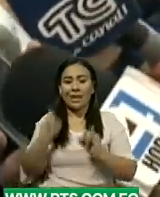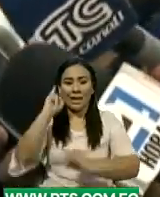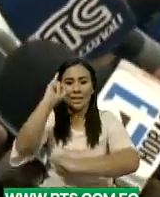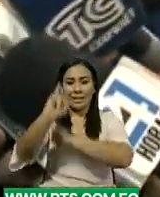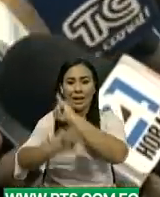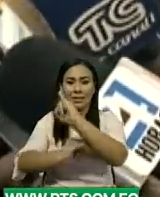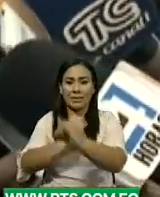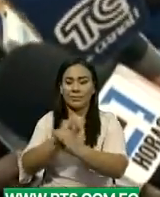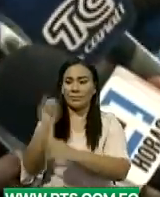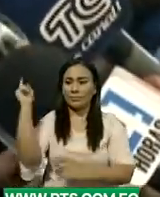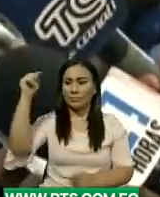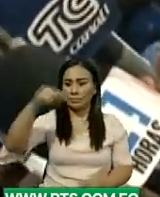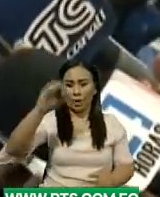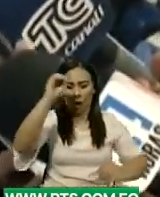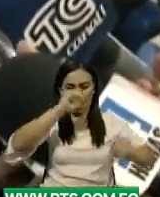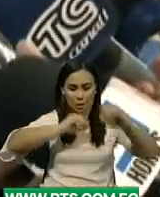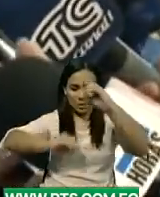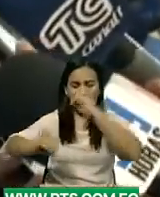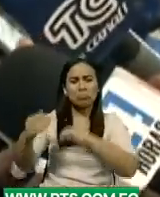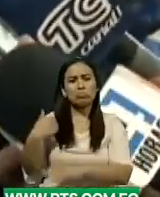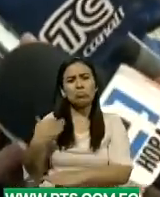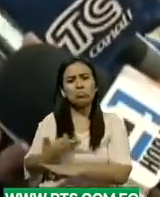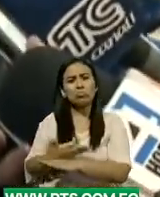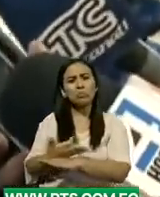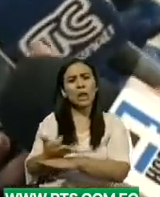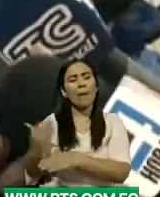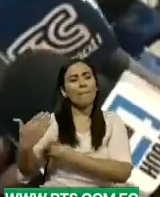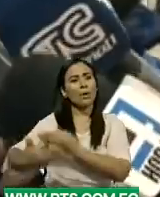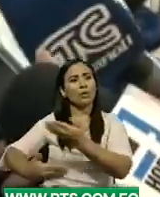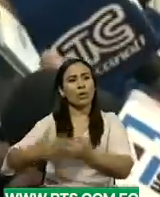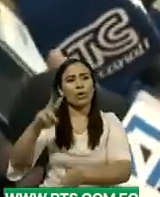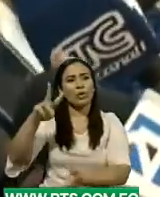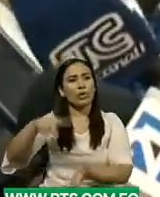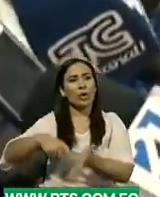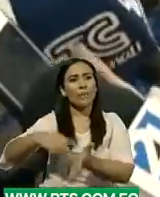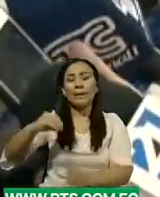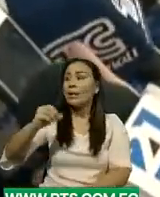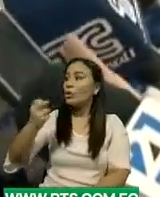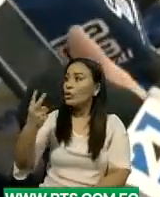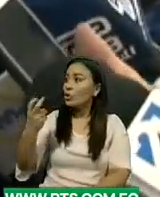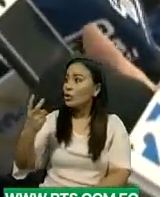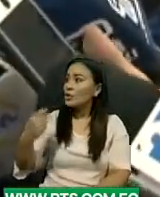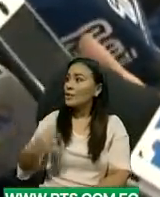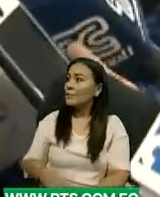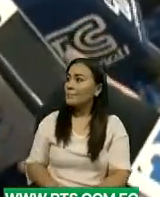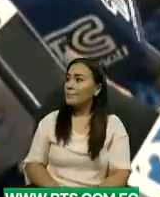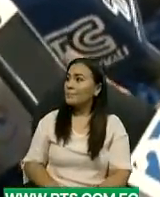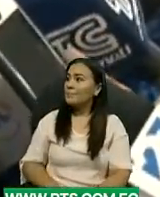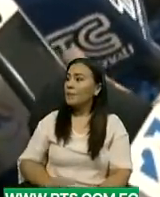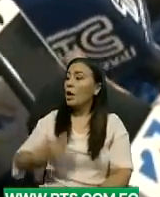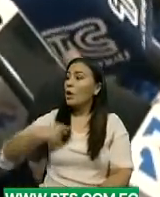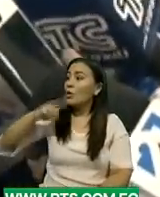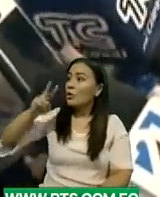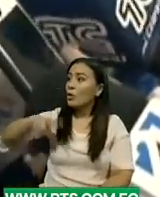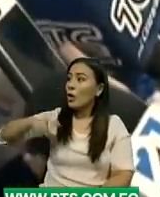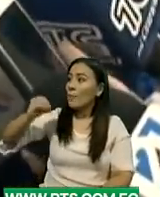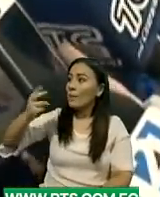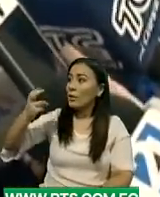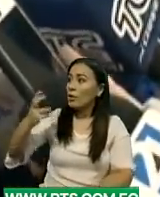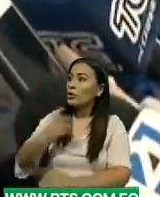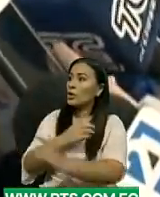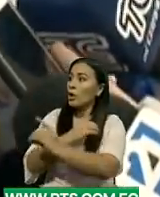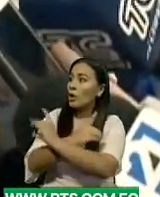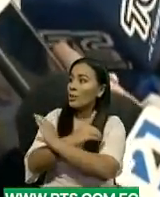el 2012. En los diferentes procesos electorales, a partir del 2012, el CONADIS y el